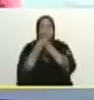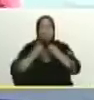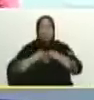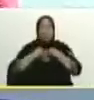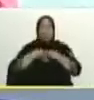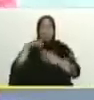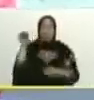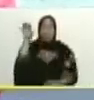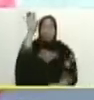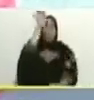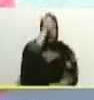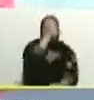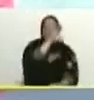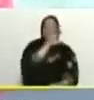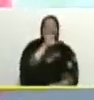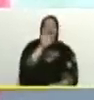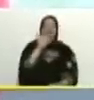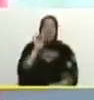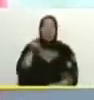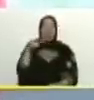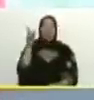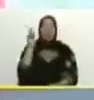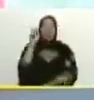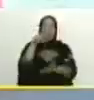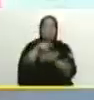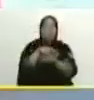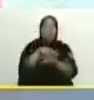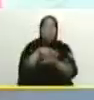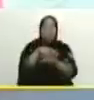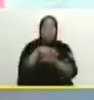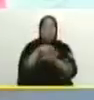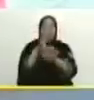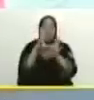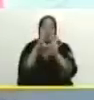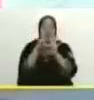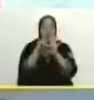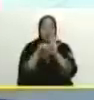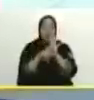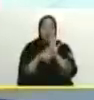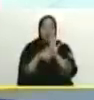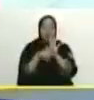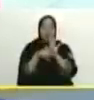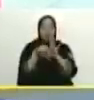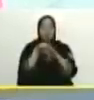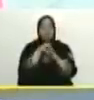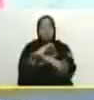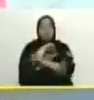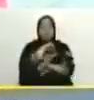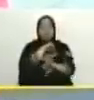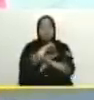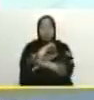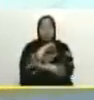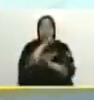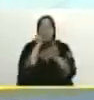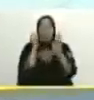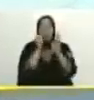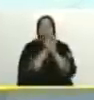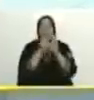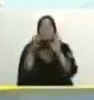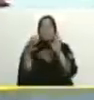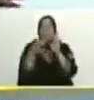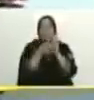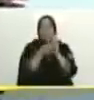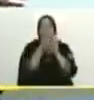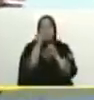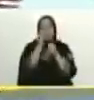después de haber participado en corruptelas, en golpes de Estado en los últimos